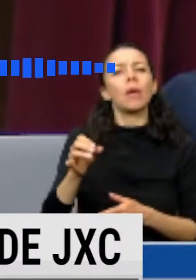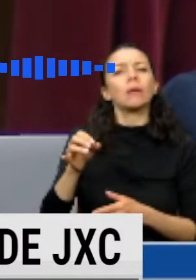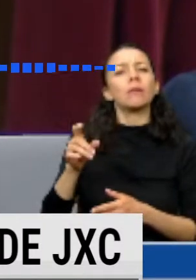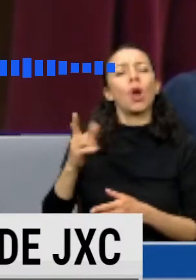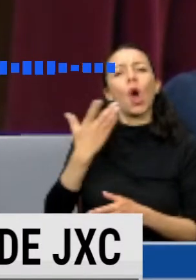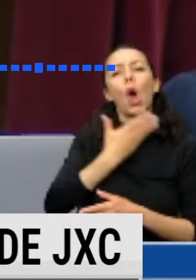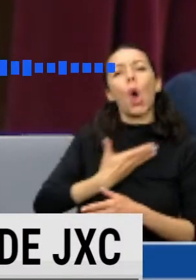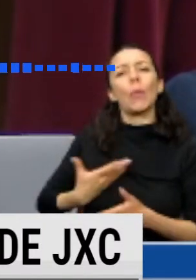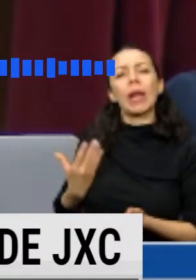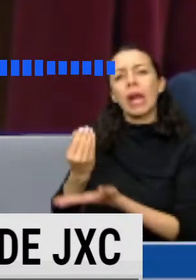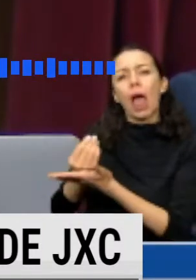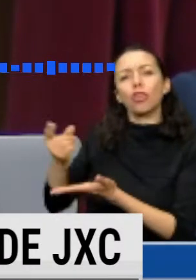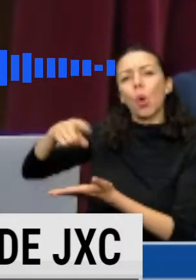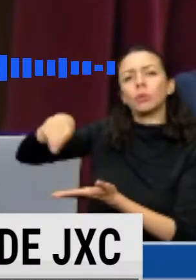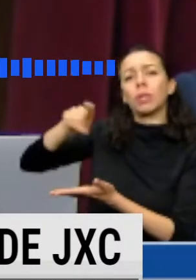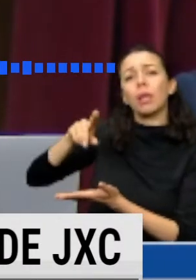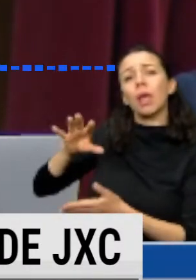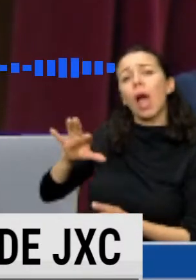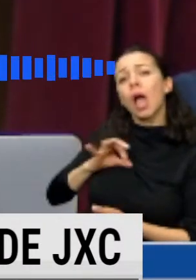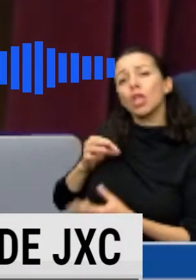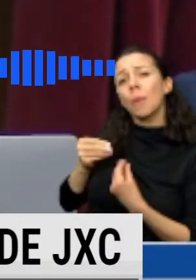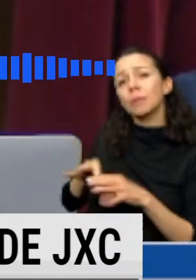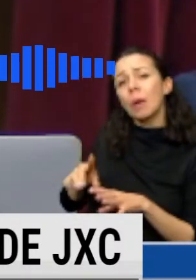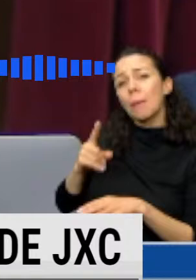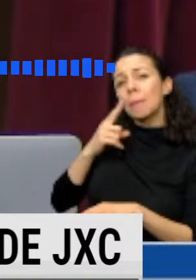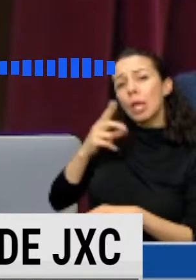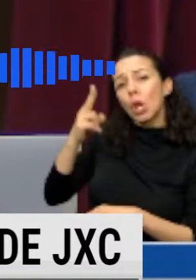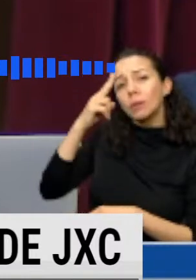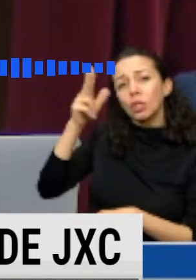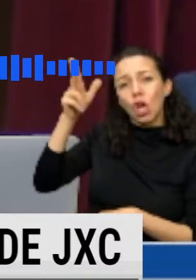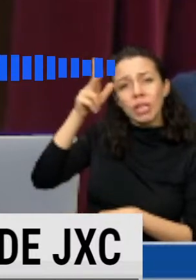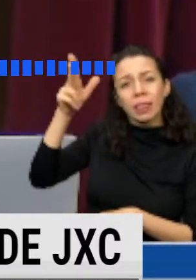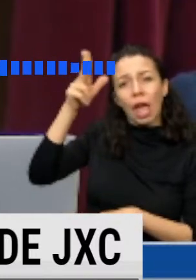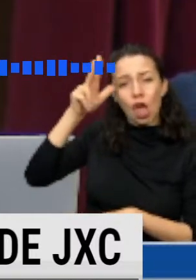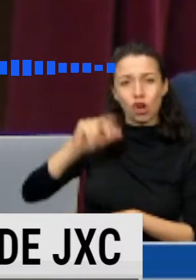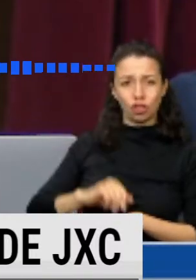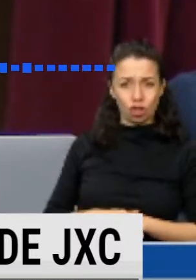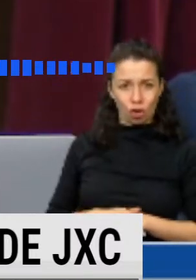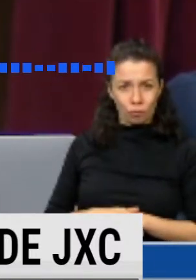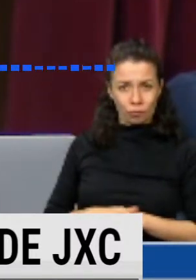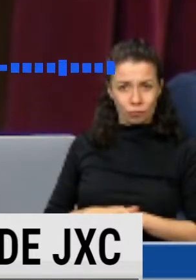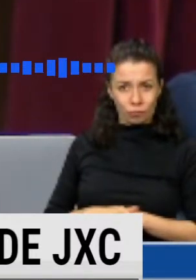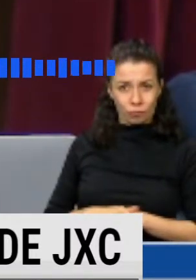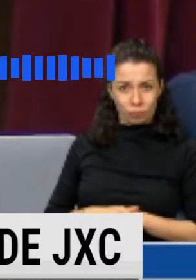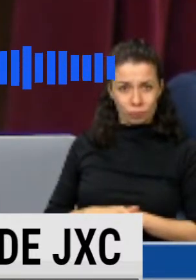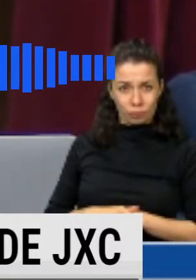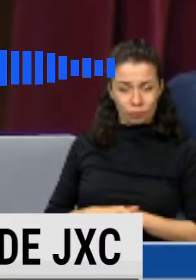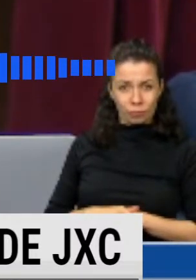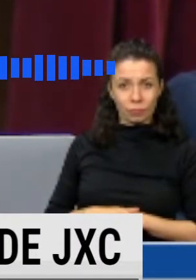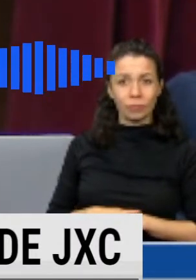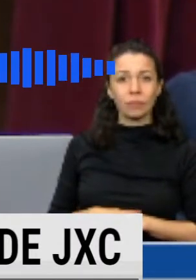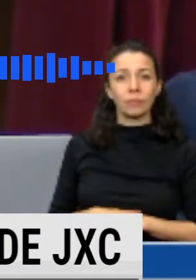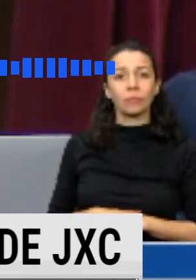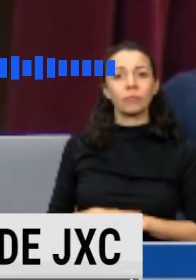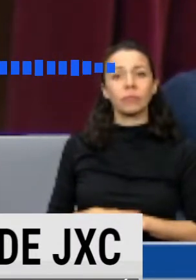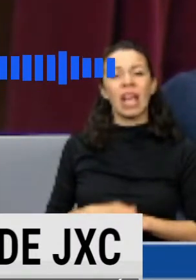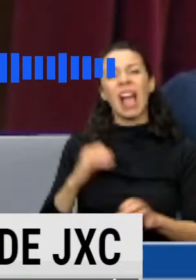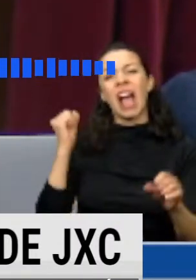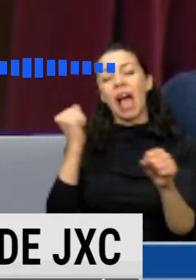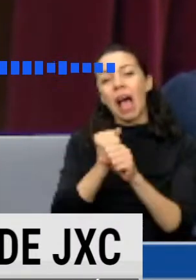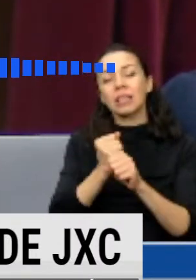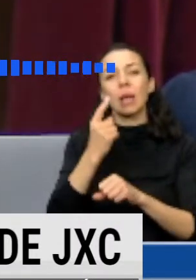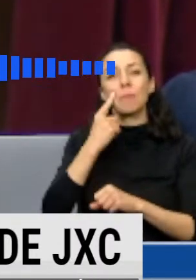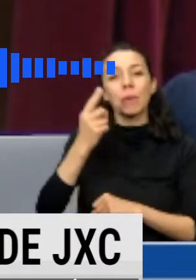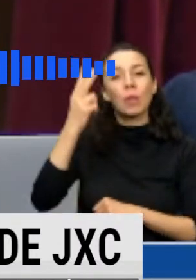solamente a algún sector o a algún espacio geográfico de la Argentina, como estaba ocurriendo hasta hace poco. Diputado. Entonces, eso es lo que realmente